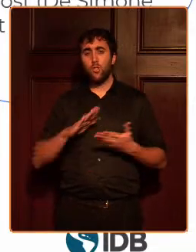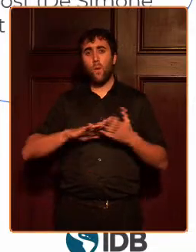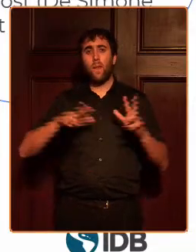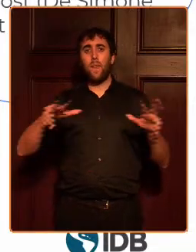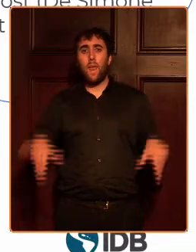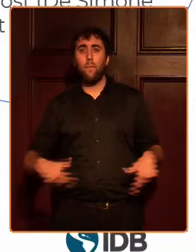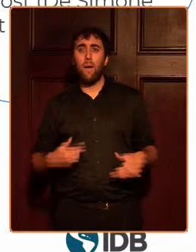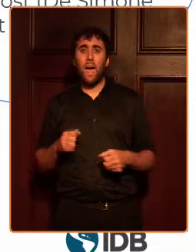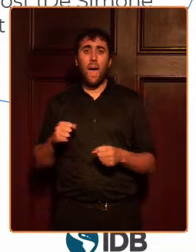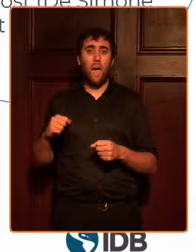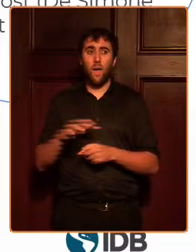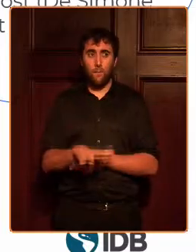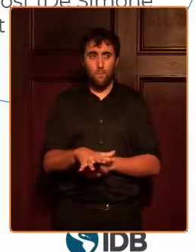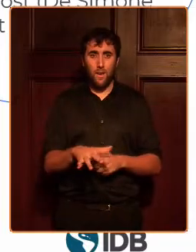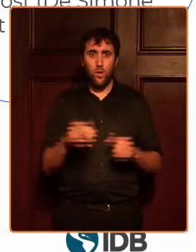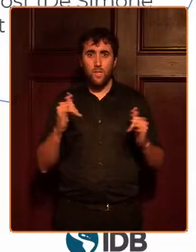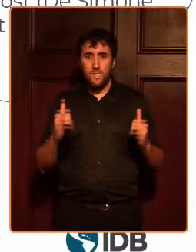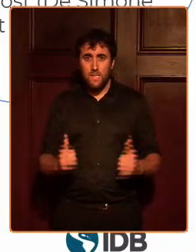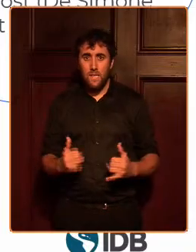impactos